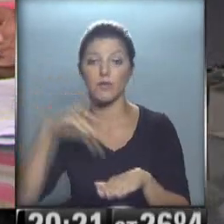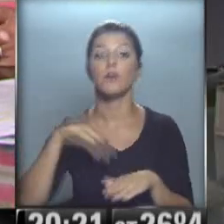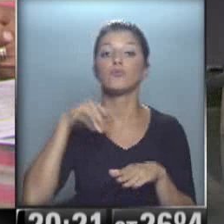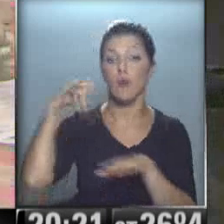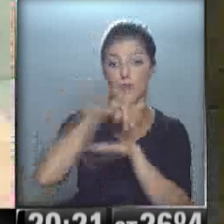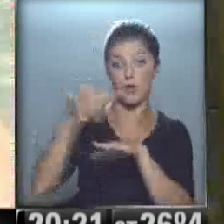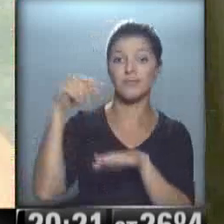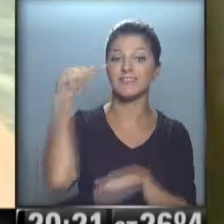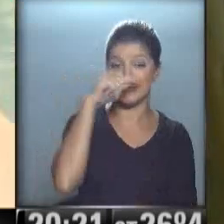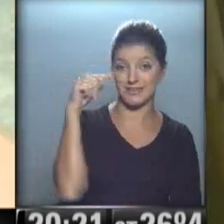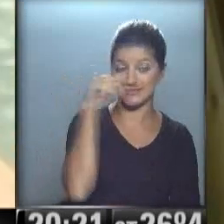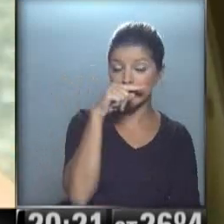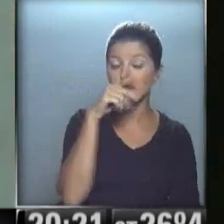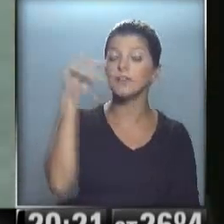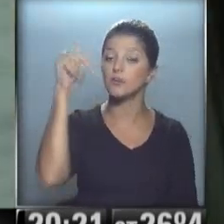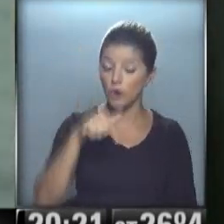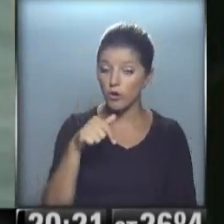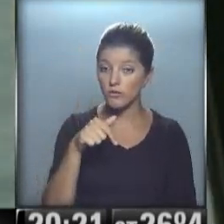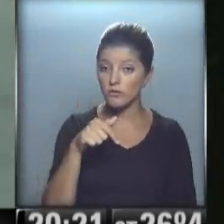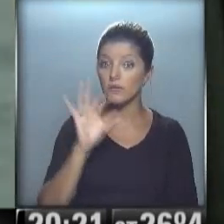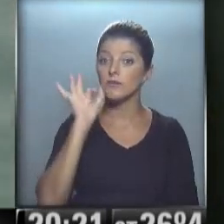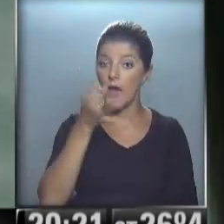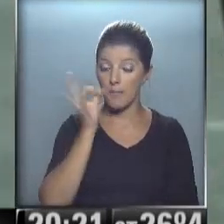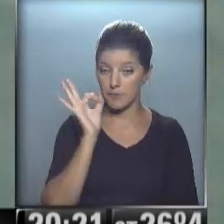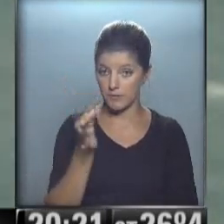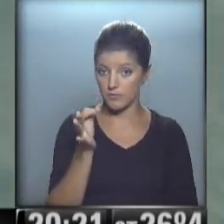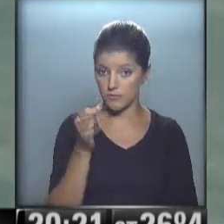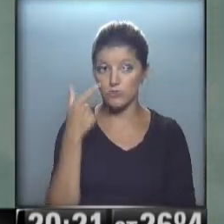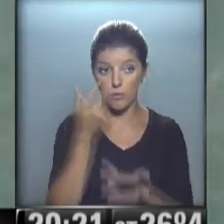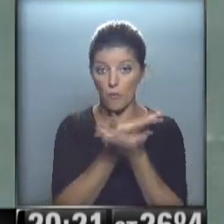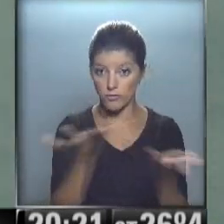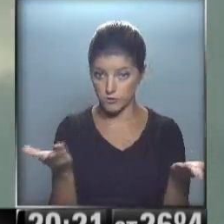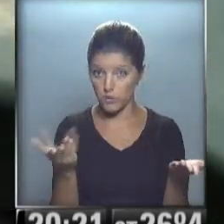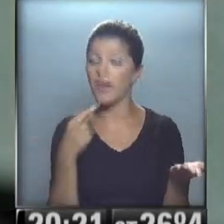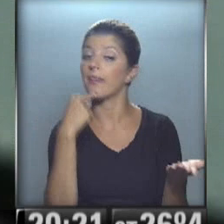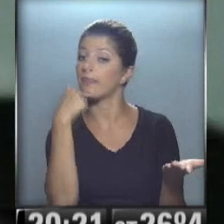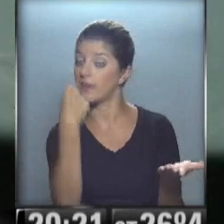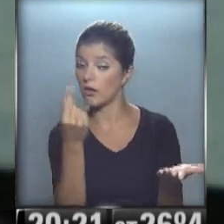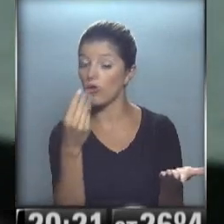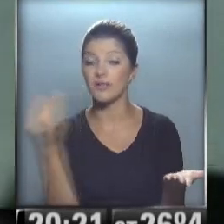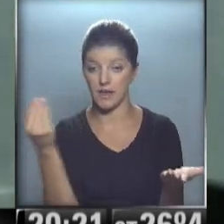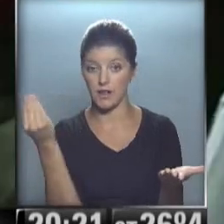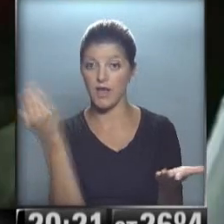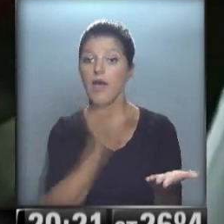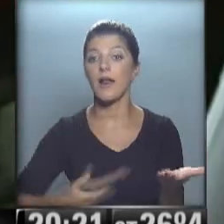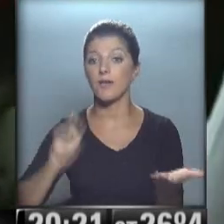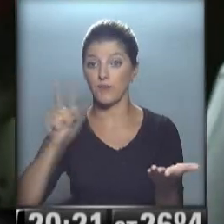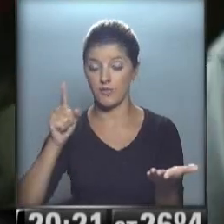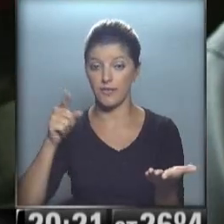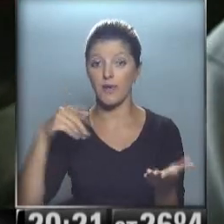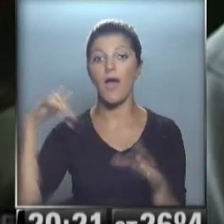y hoy se dio a conocer, particularmente, dicho por el jefe del sector de aviación